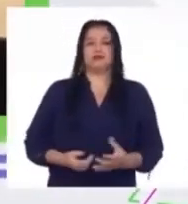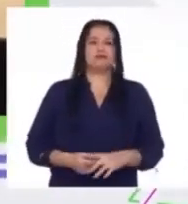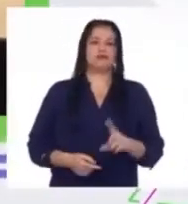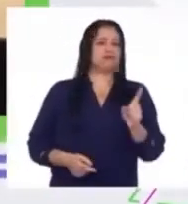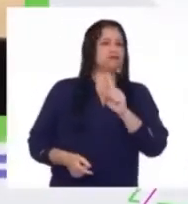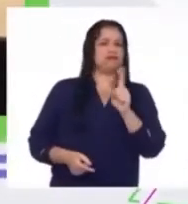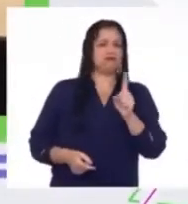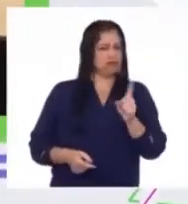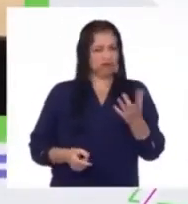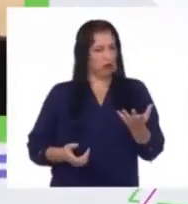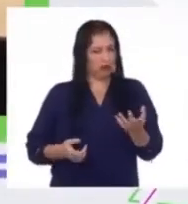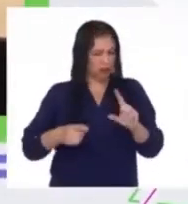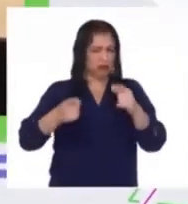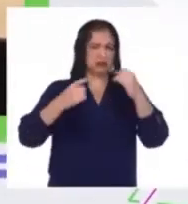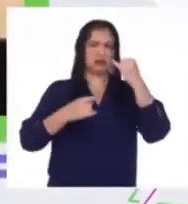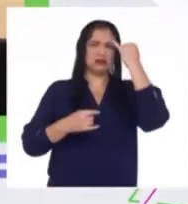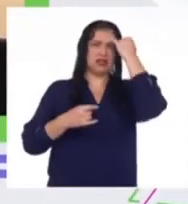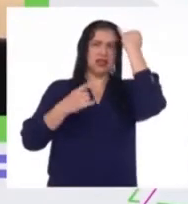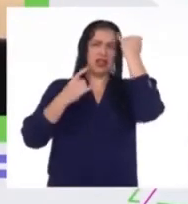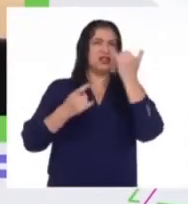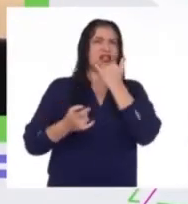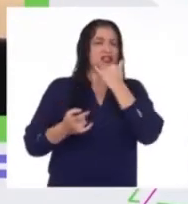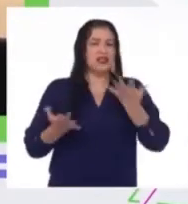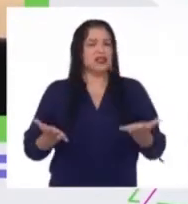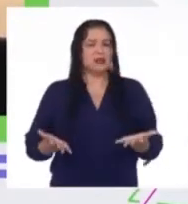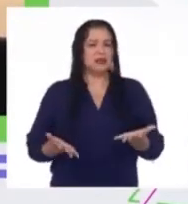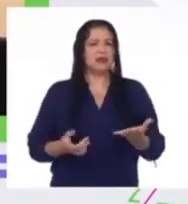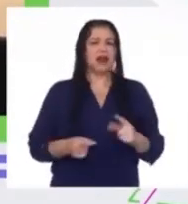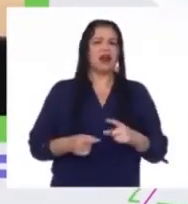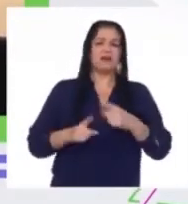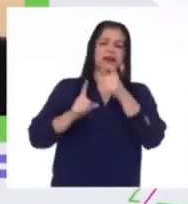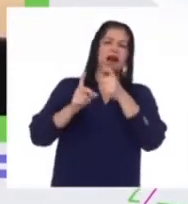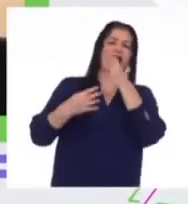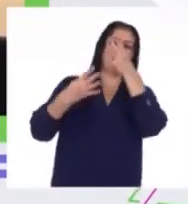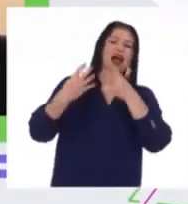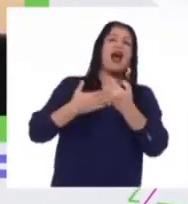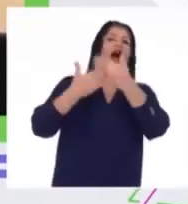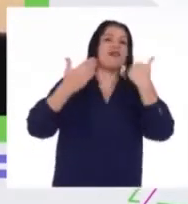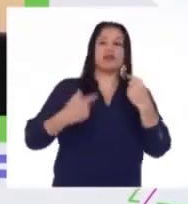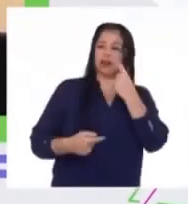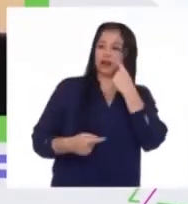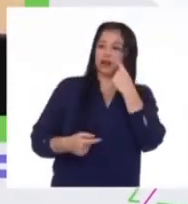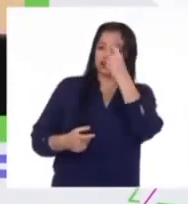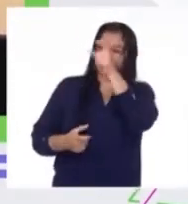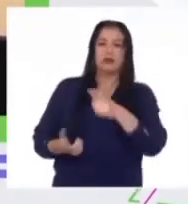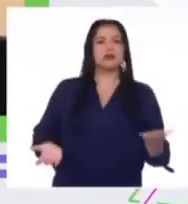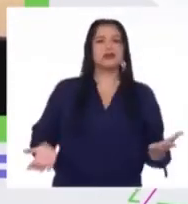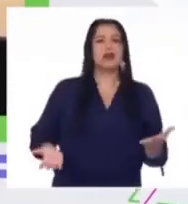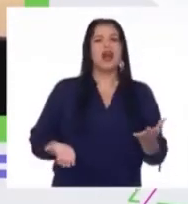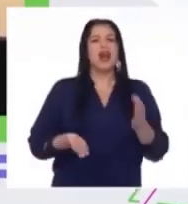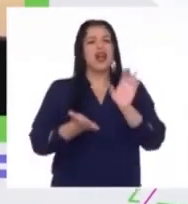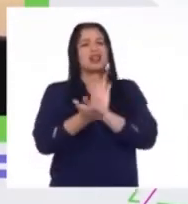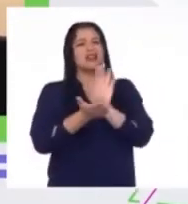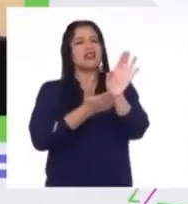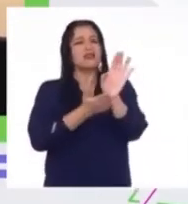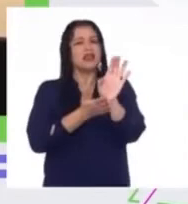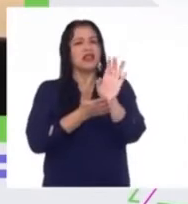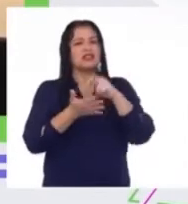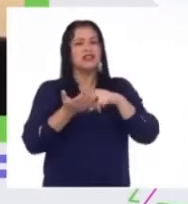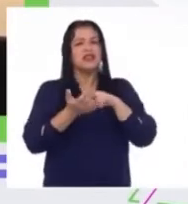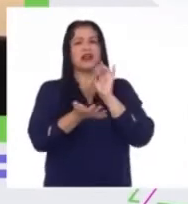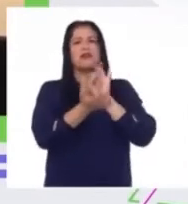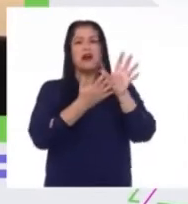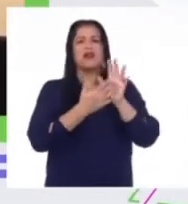No, los prejuicios parten de una idea errónea que nos hacemos sobre las personas sin antes conocerla, y discriminar significa excluir y muchas